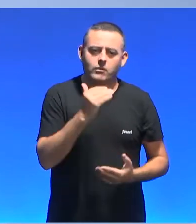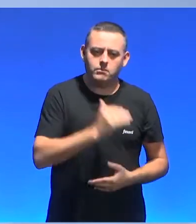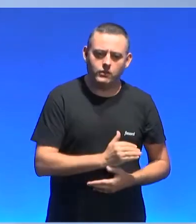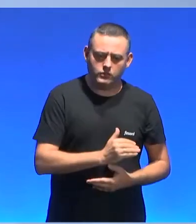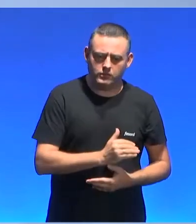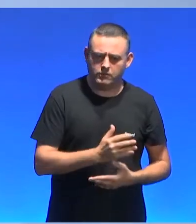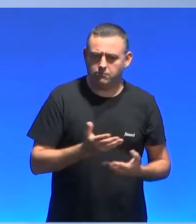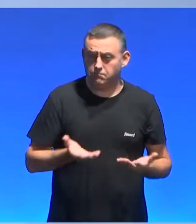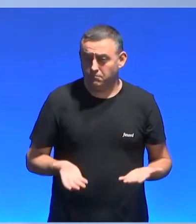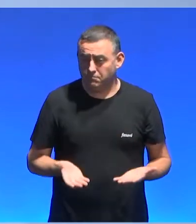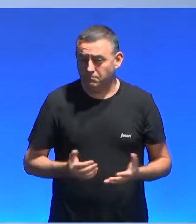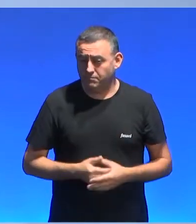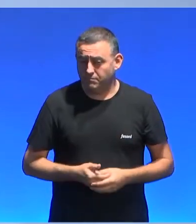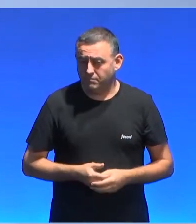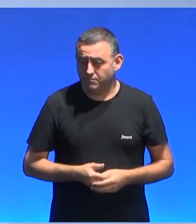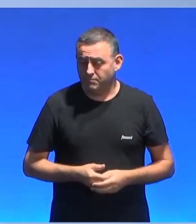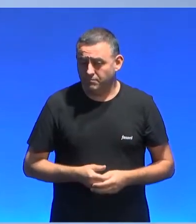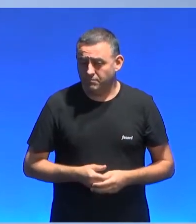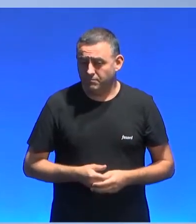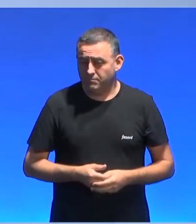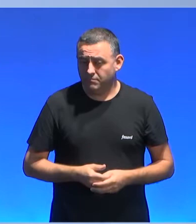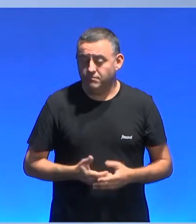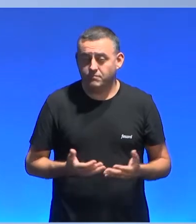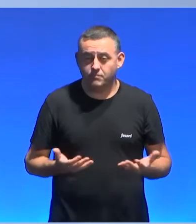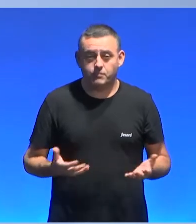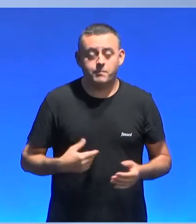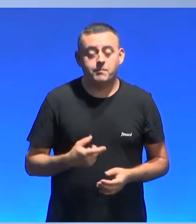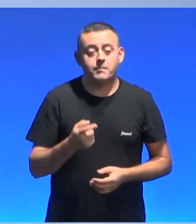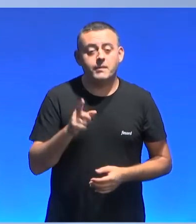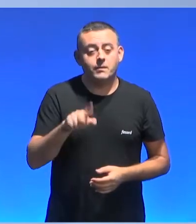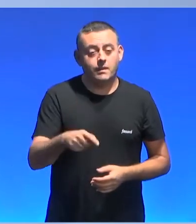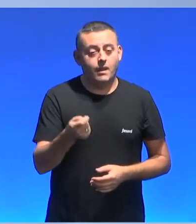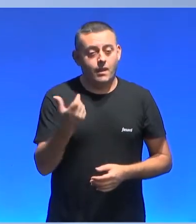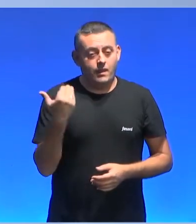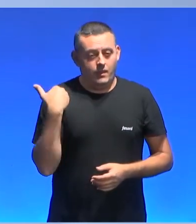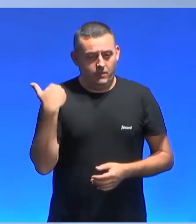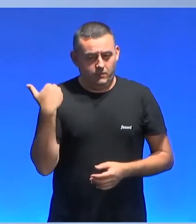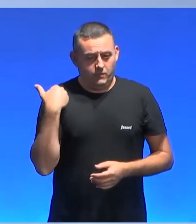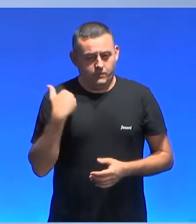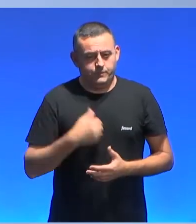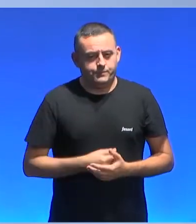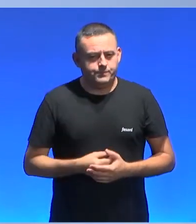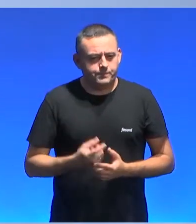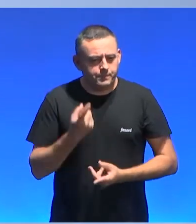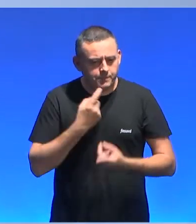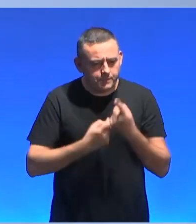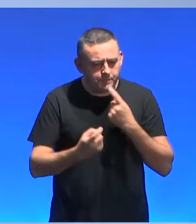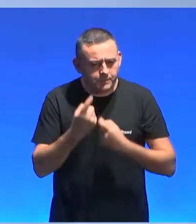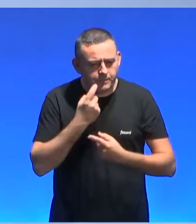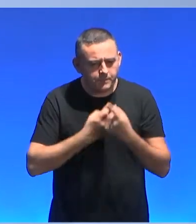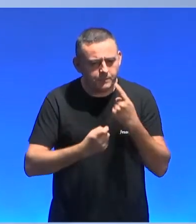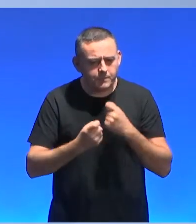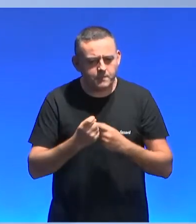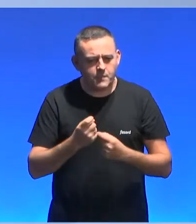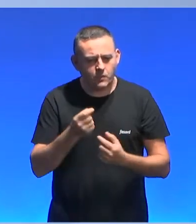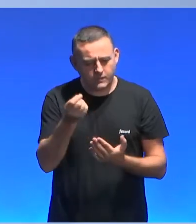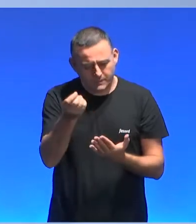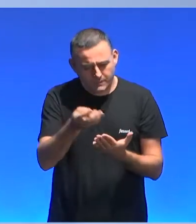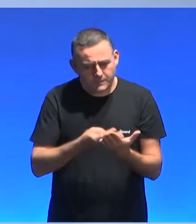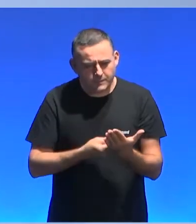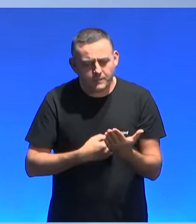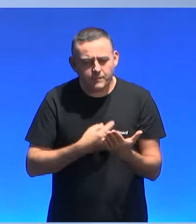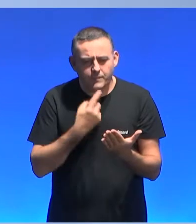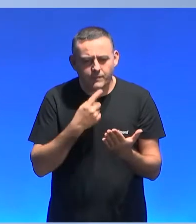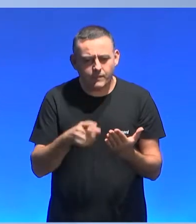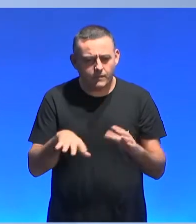Una encuesta de hace pocos años decía que la mitad de la riqueza